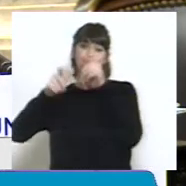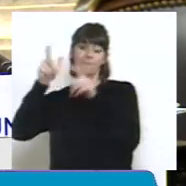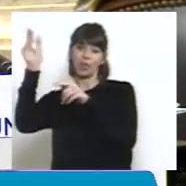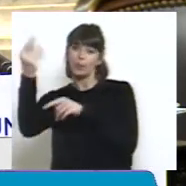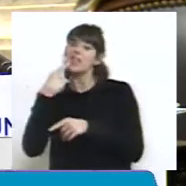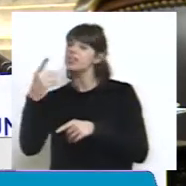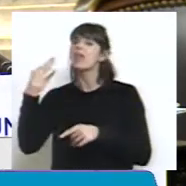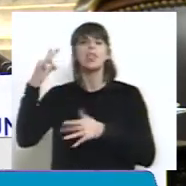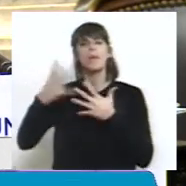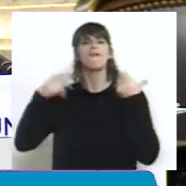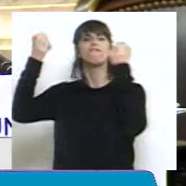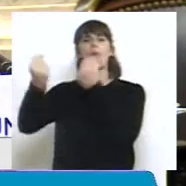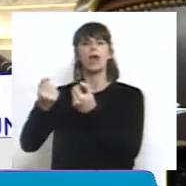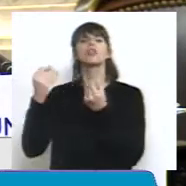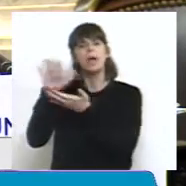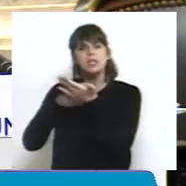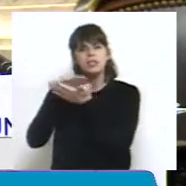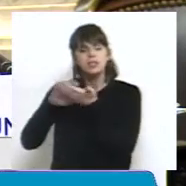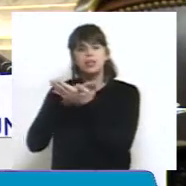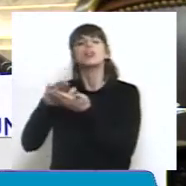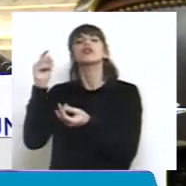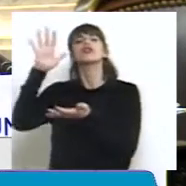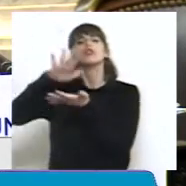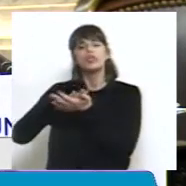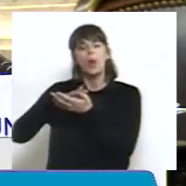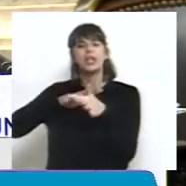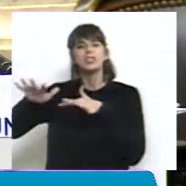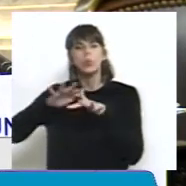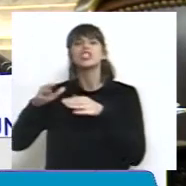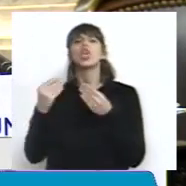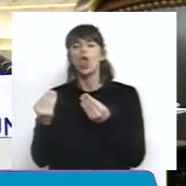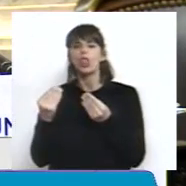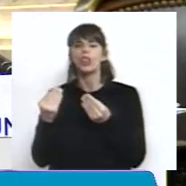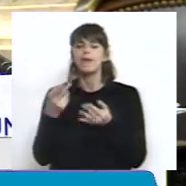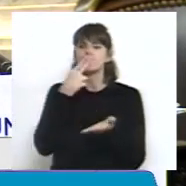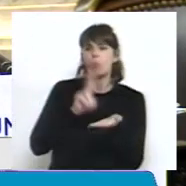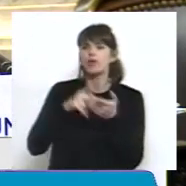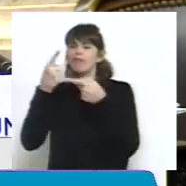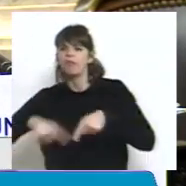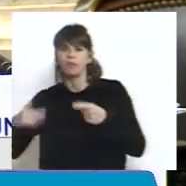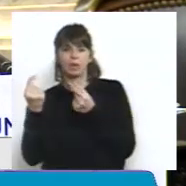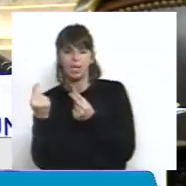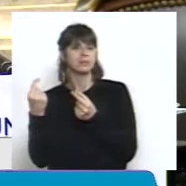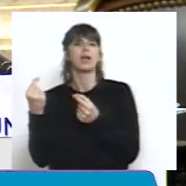en el presupuesto del 2016, es decir, le recomienda ajuste, y lo dice